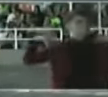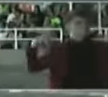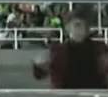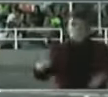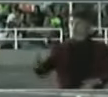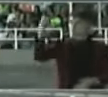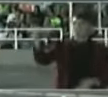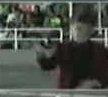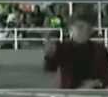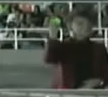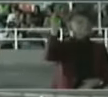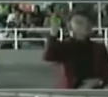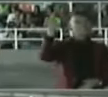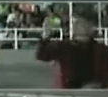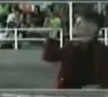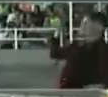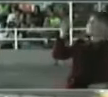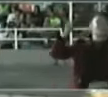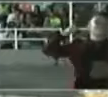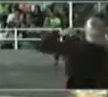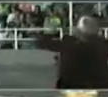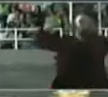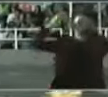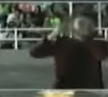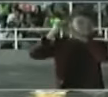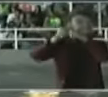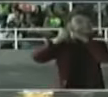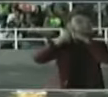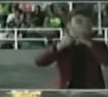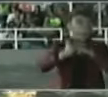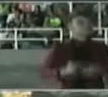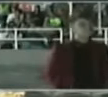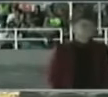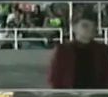uno y uno su nombre.